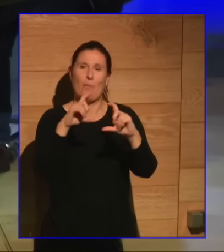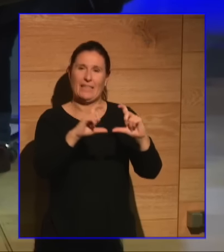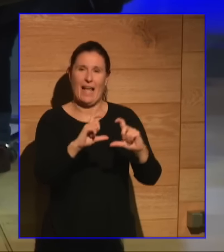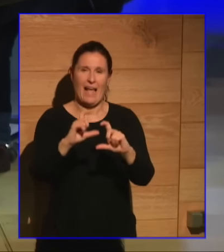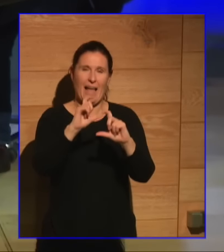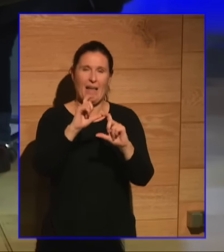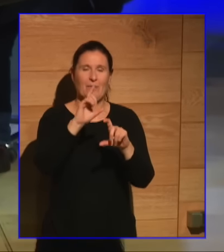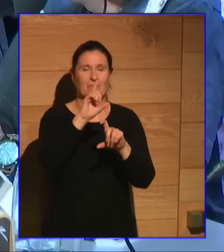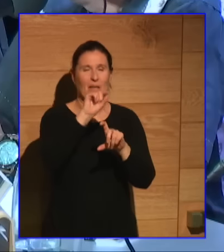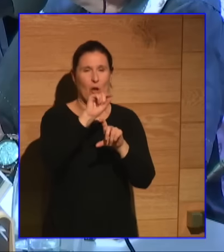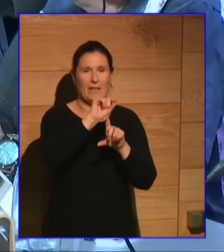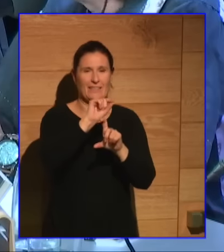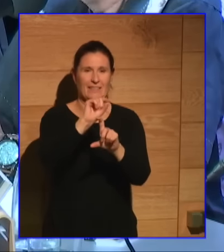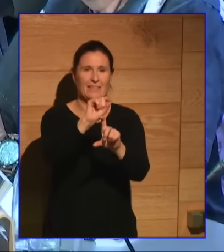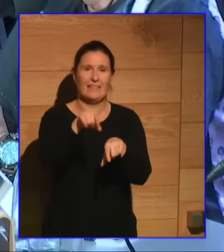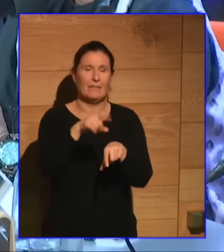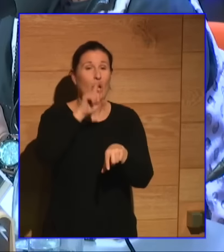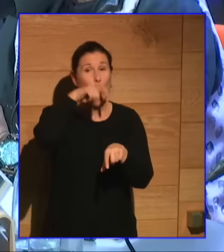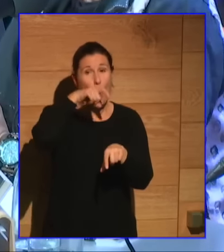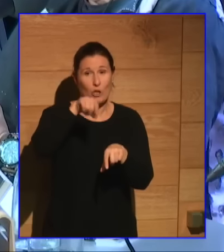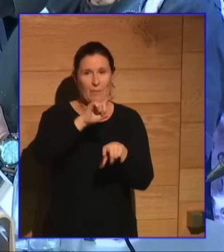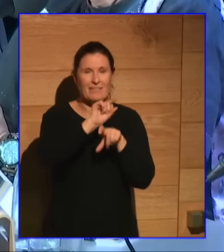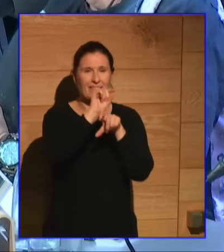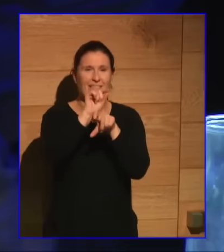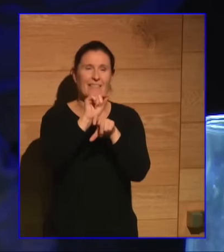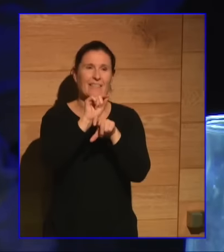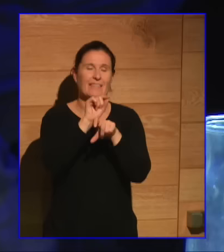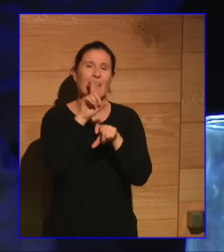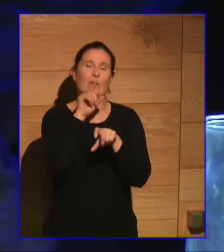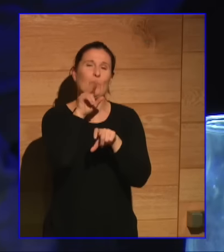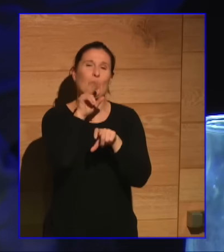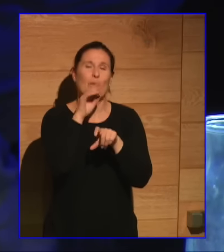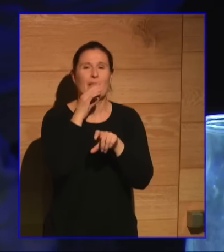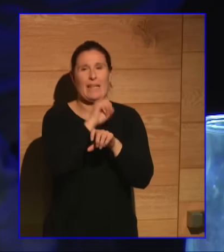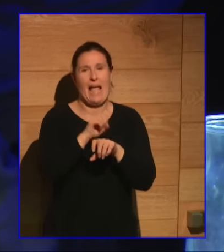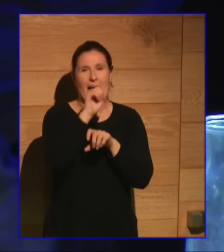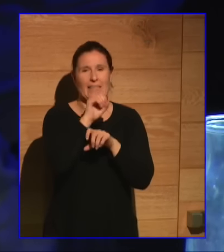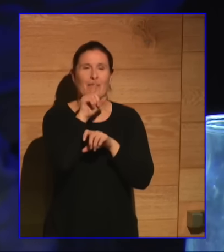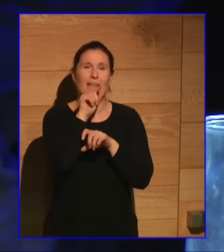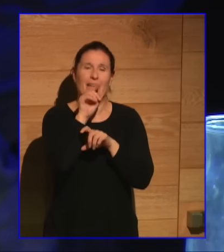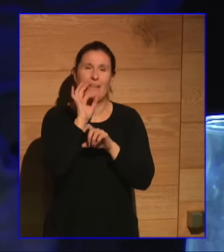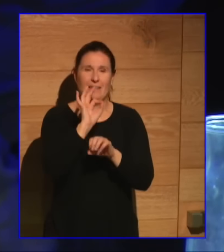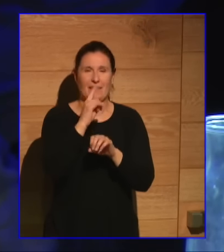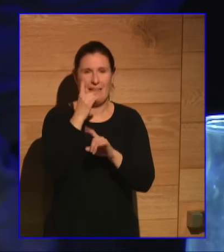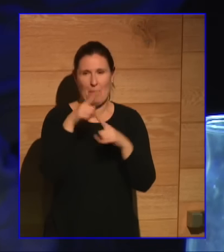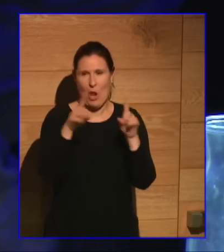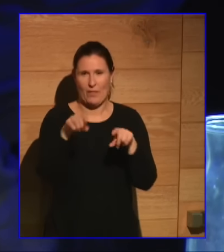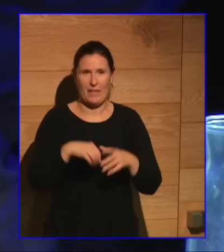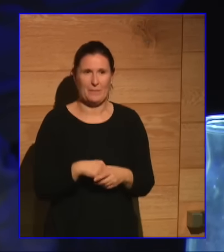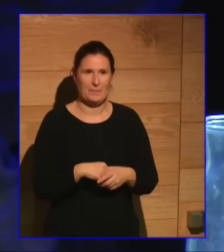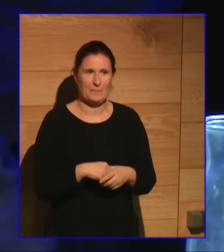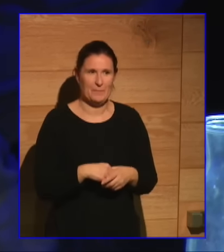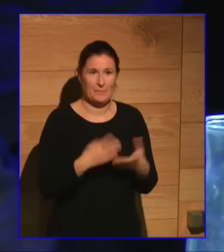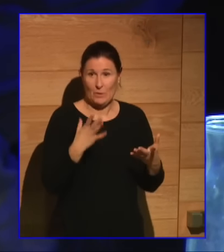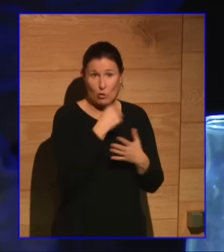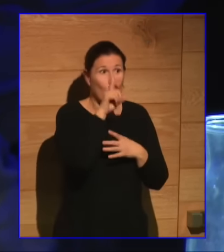Palomas y loros. Y loros. Que le silbaban la melodía. Spielberg se levantaba todos, por... todos